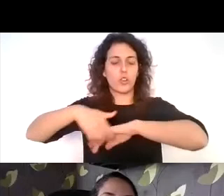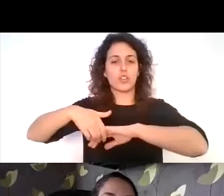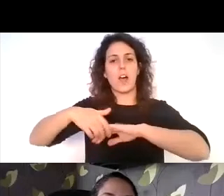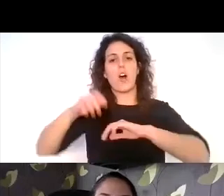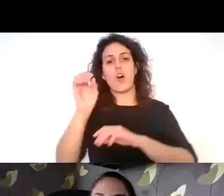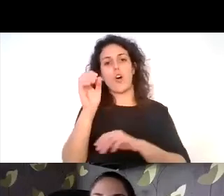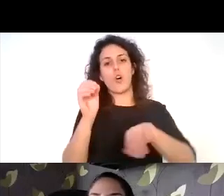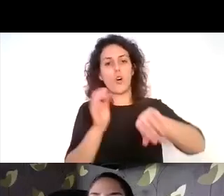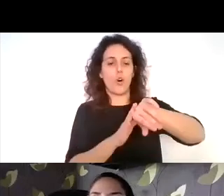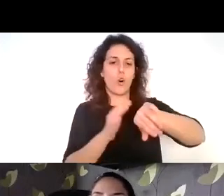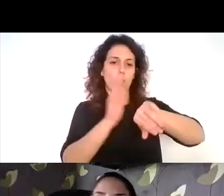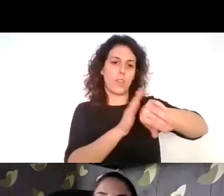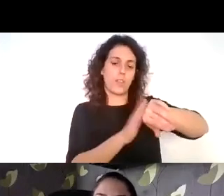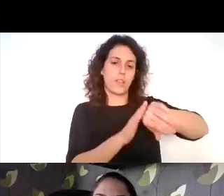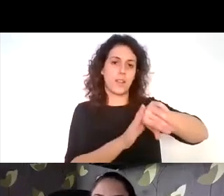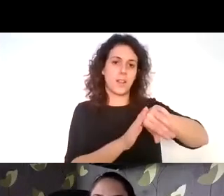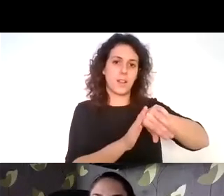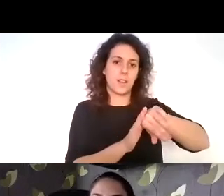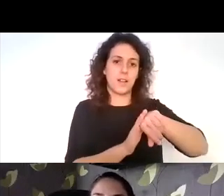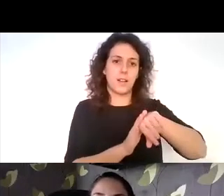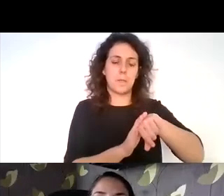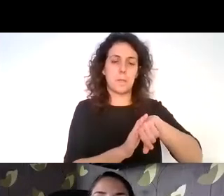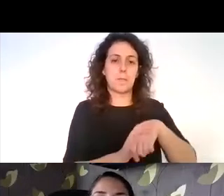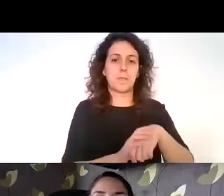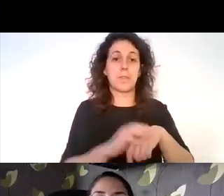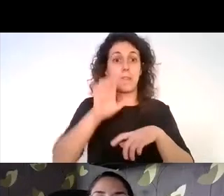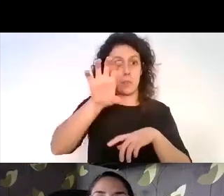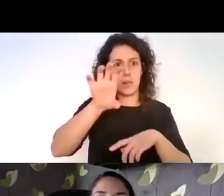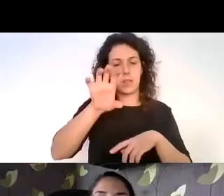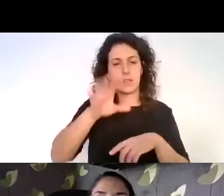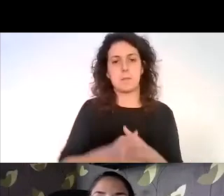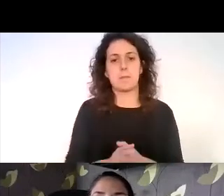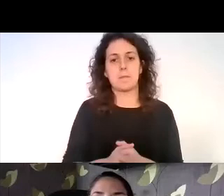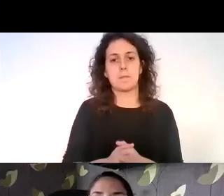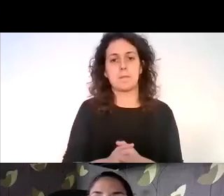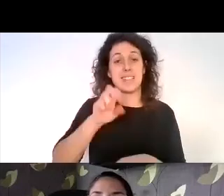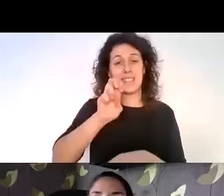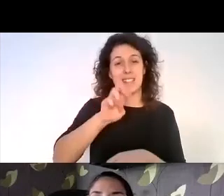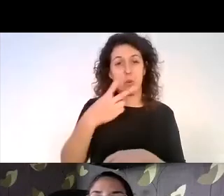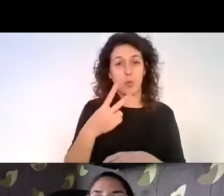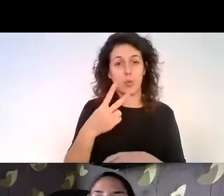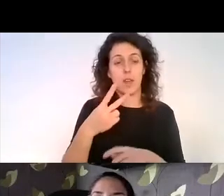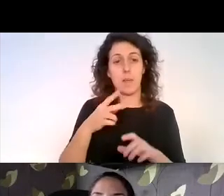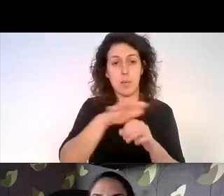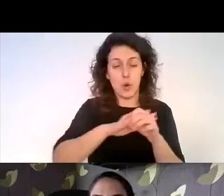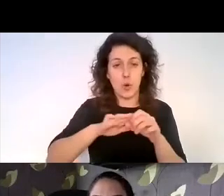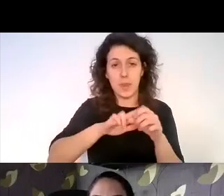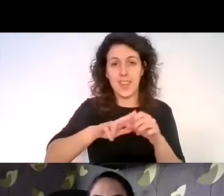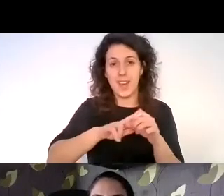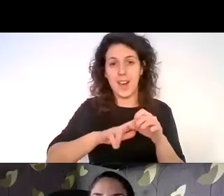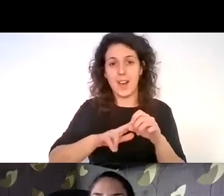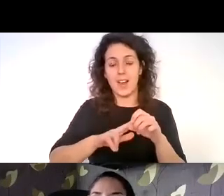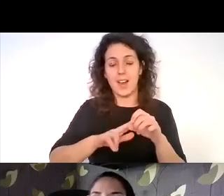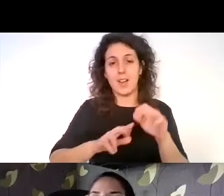siendo frontera con Costa Rica. Es también la segunda provincia más desarrollada del país después de la capital